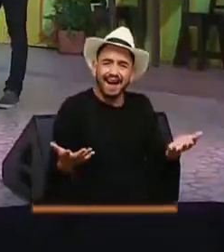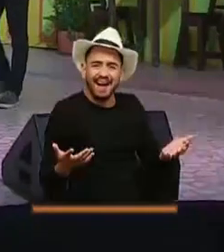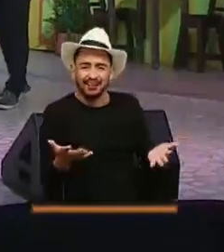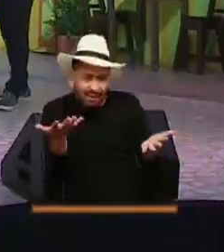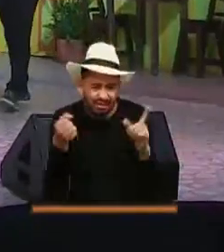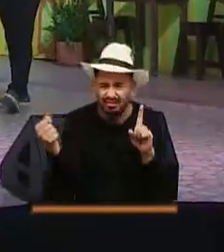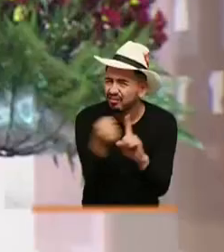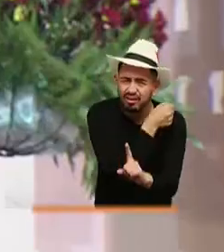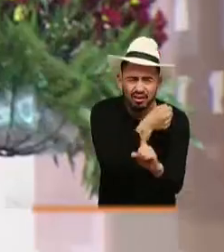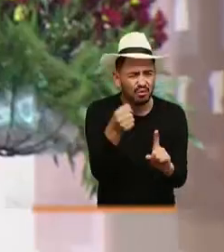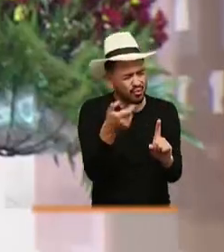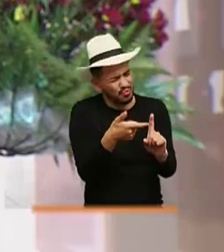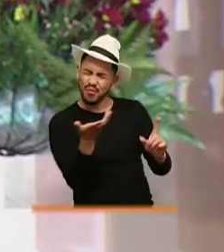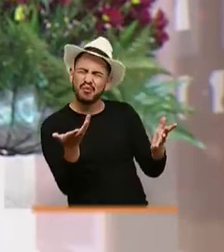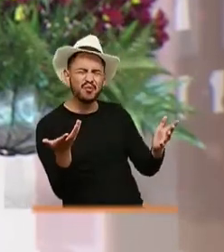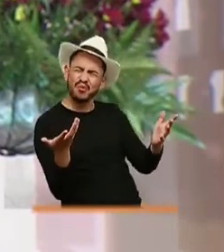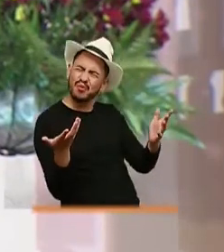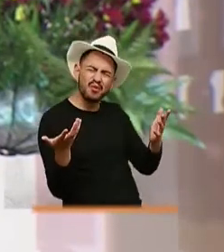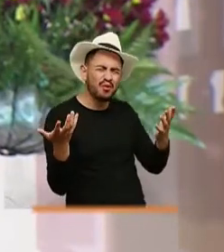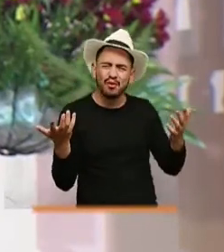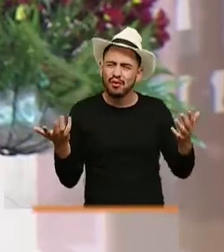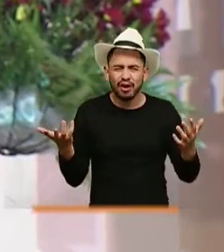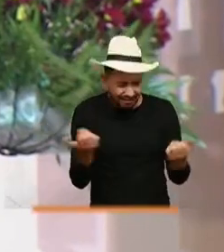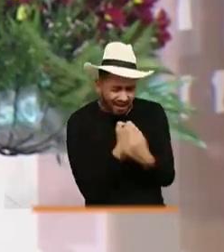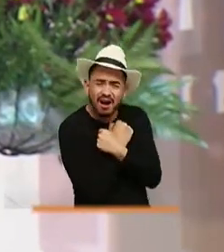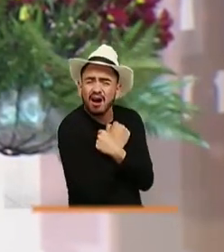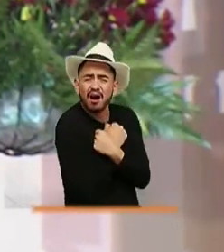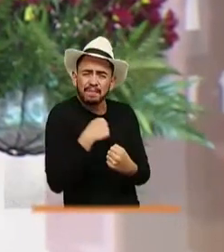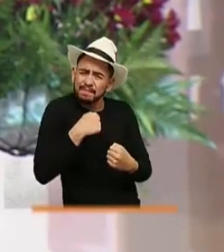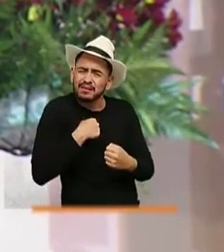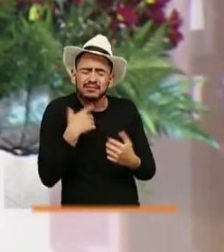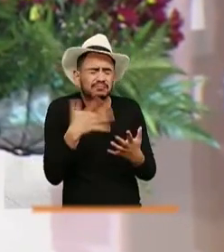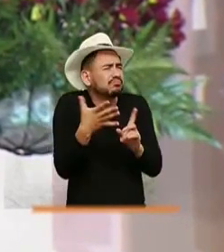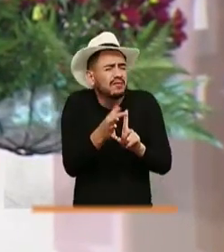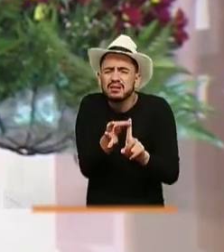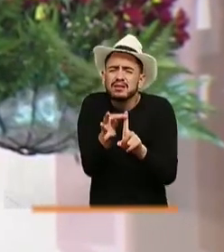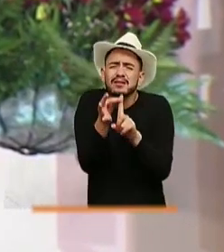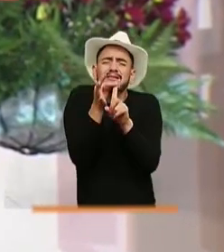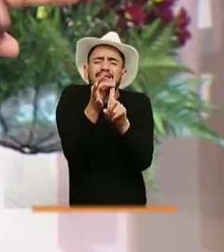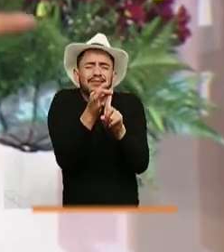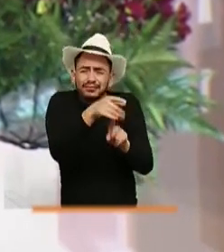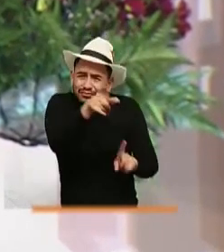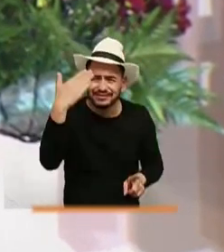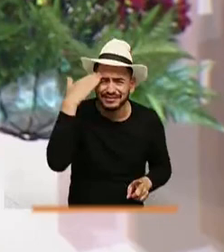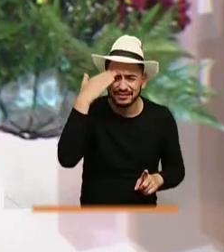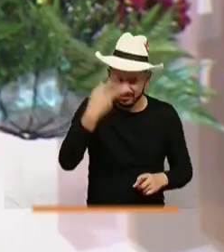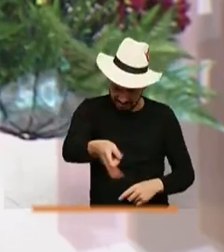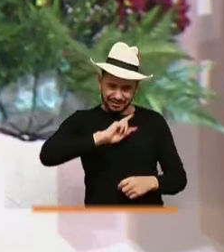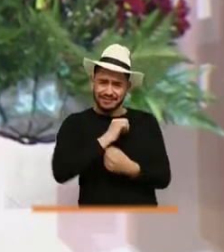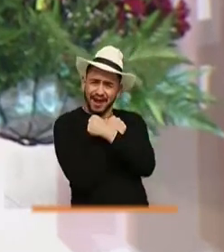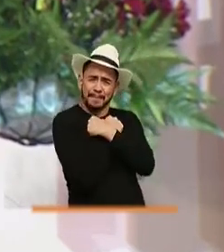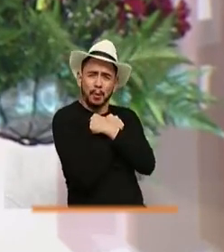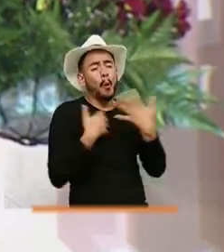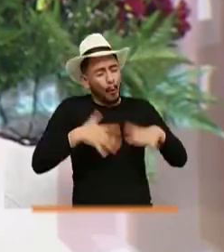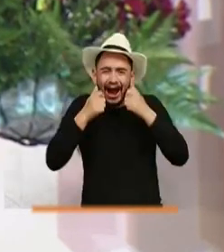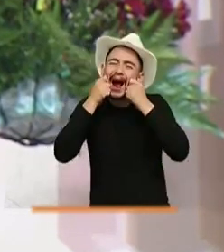mamá, que es que ese es el ser más sano, que te ama de corazón, por un